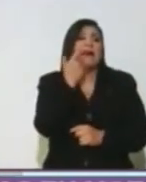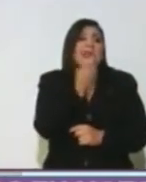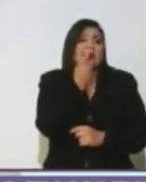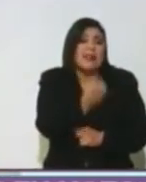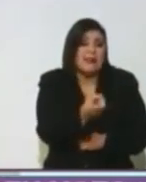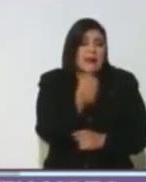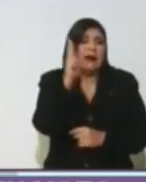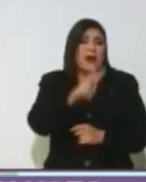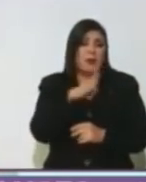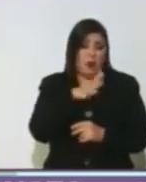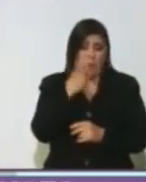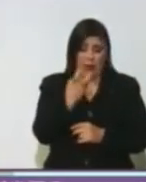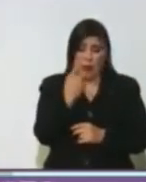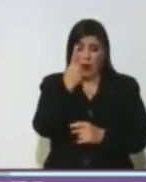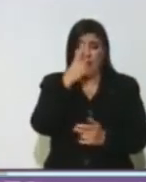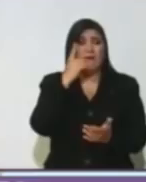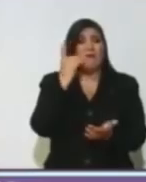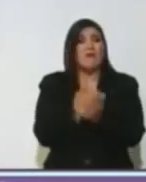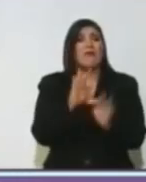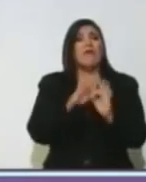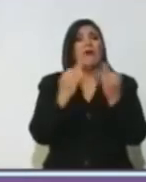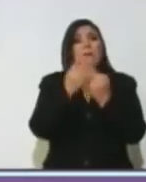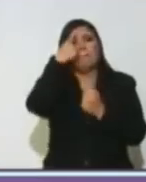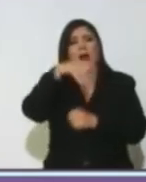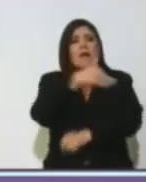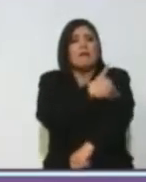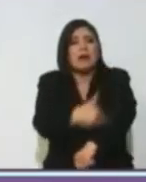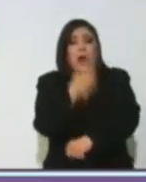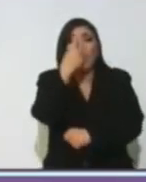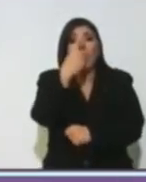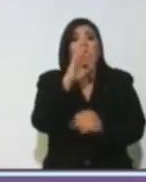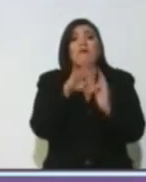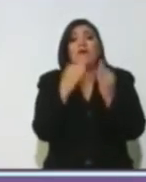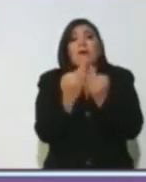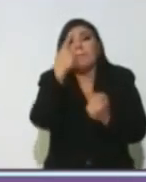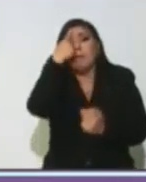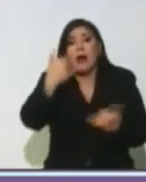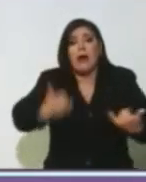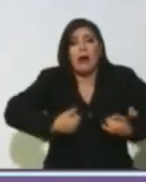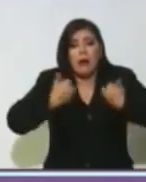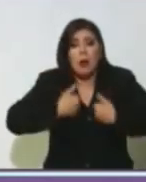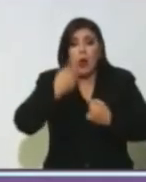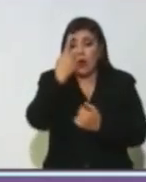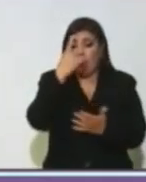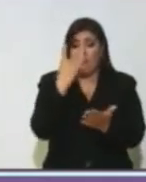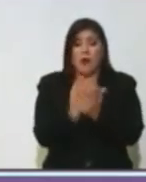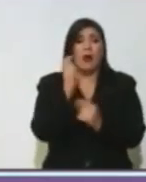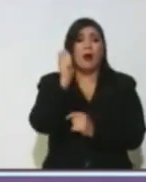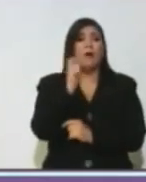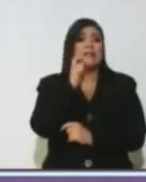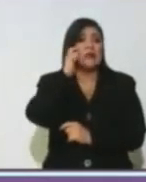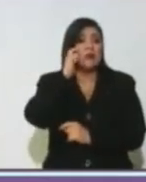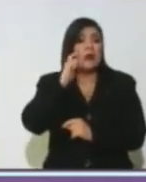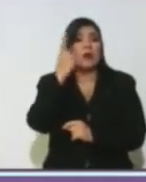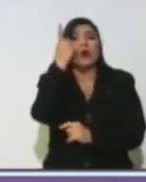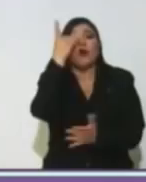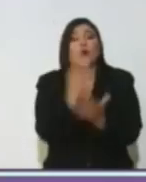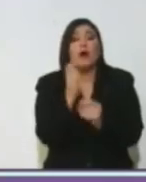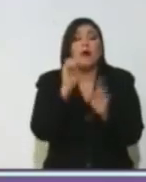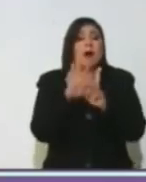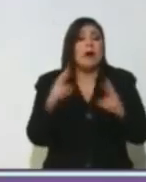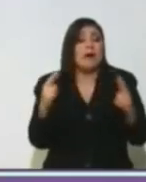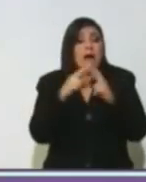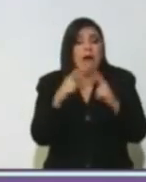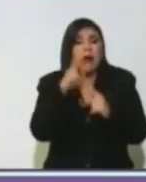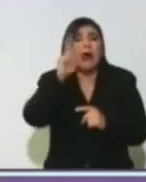forma de ser familia una sola forma de ser joven una sola forma de sexualidad una sola religión el